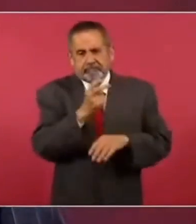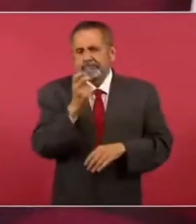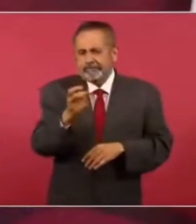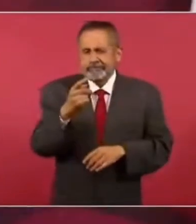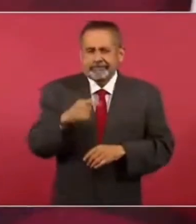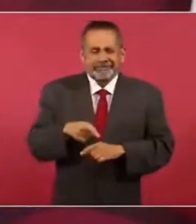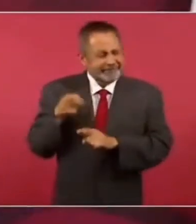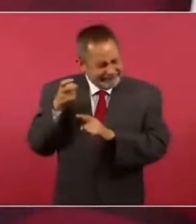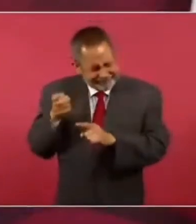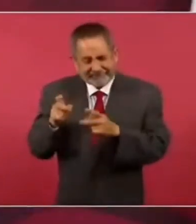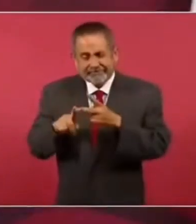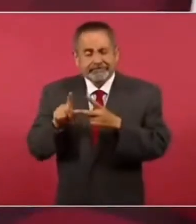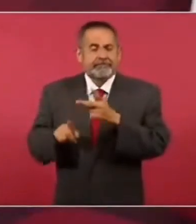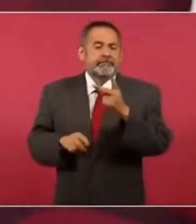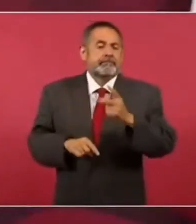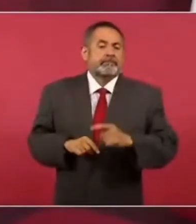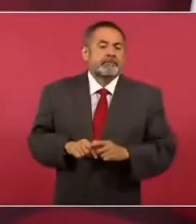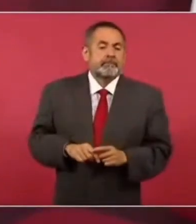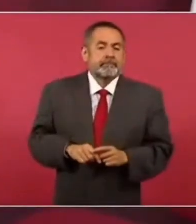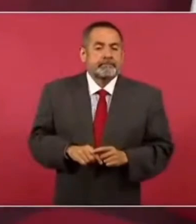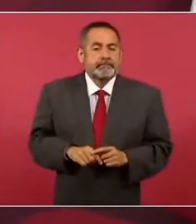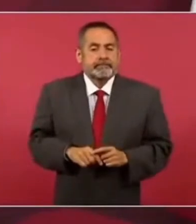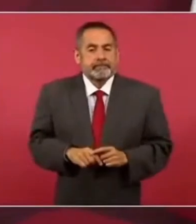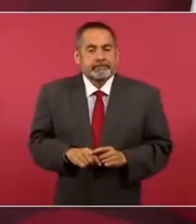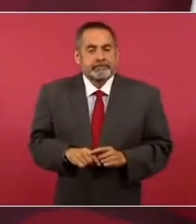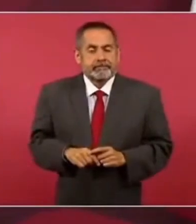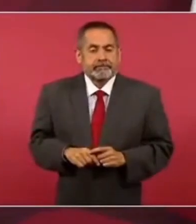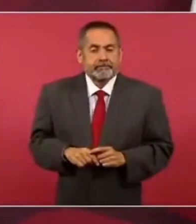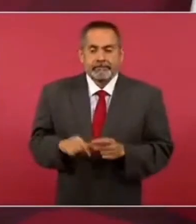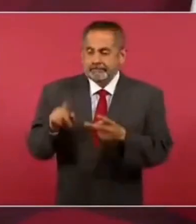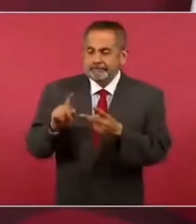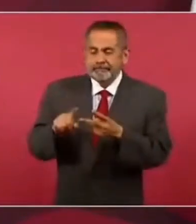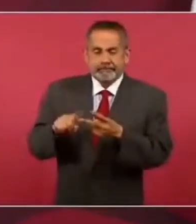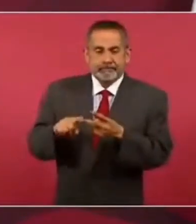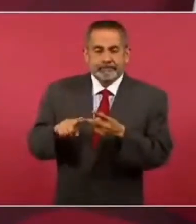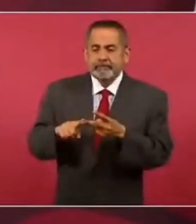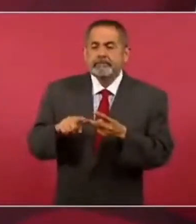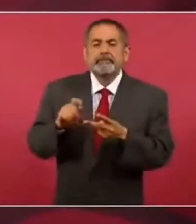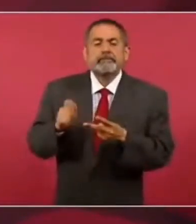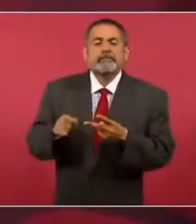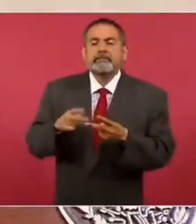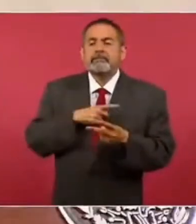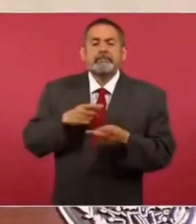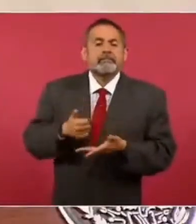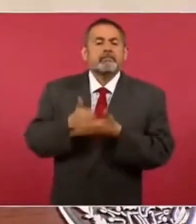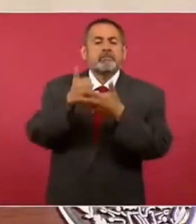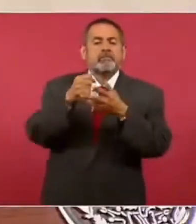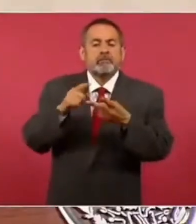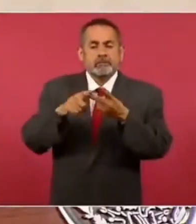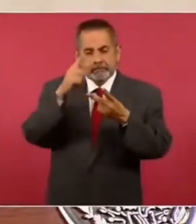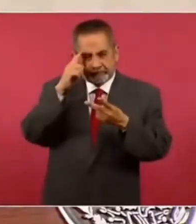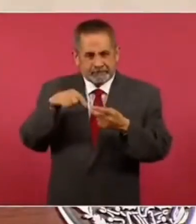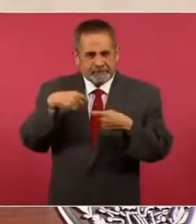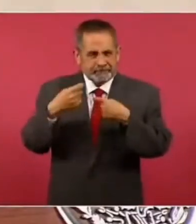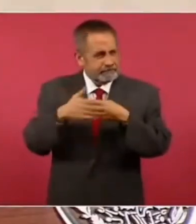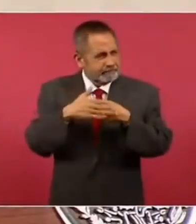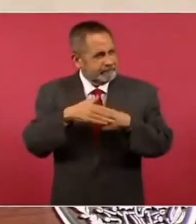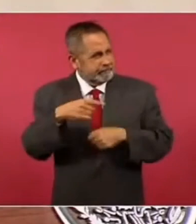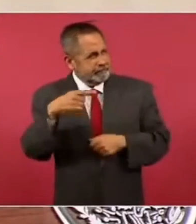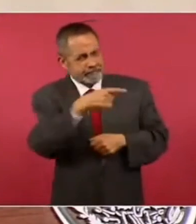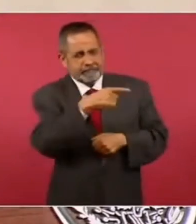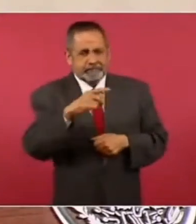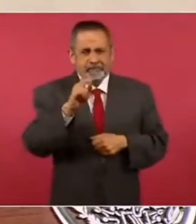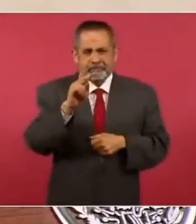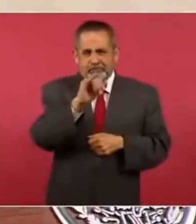No te olvides de ayudar a que se lleve a cabo la reforma del Poder Judicial, porque ahí